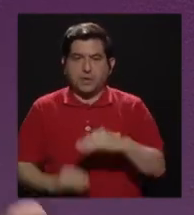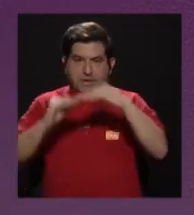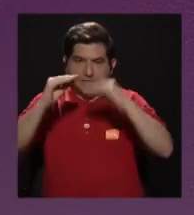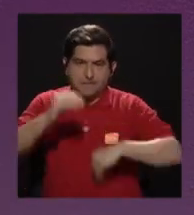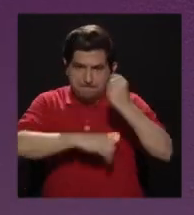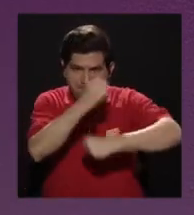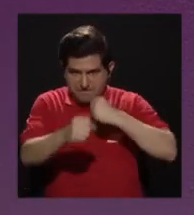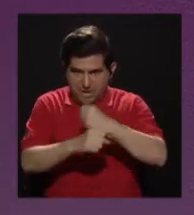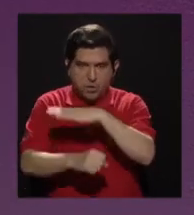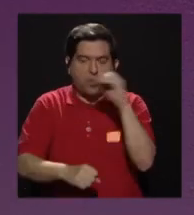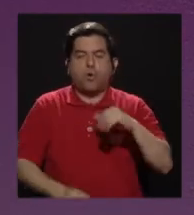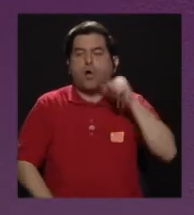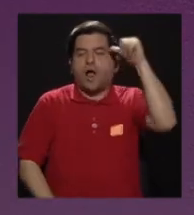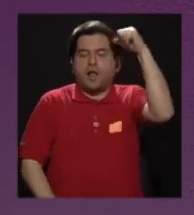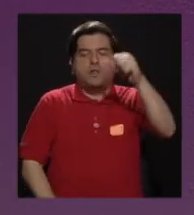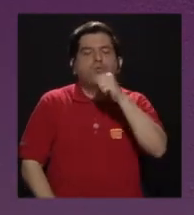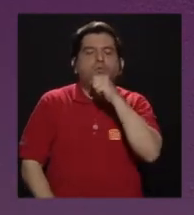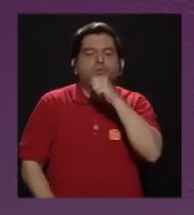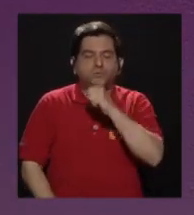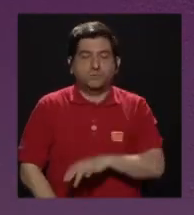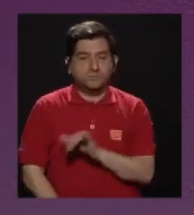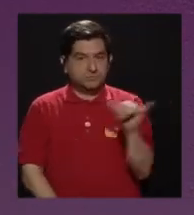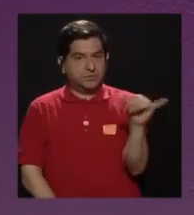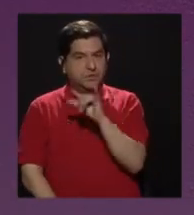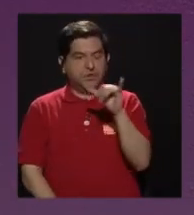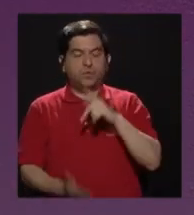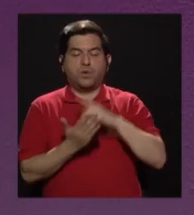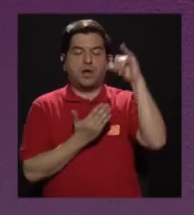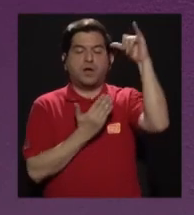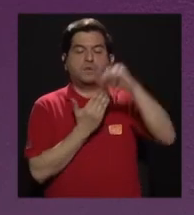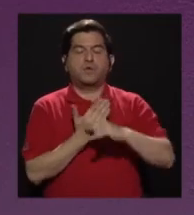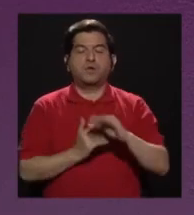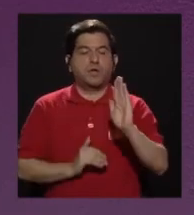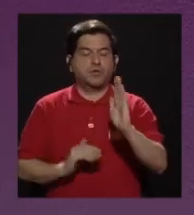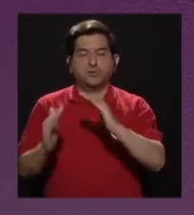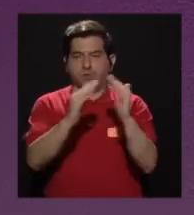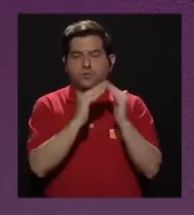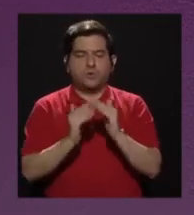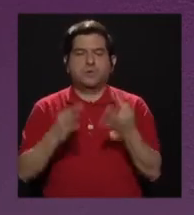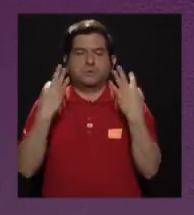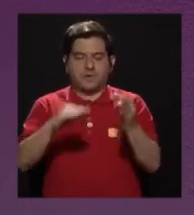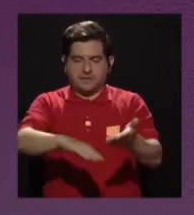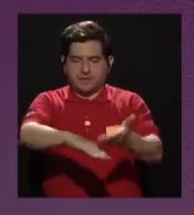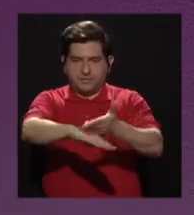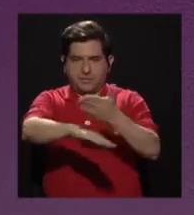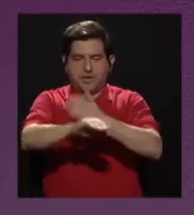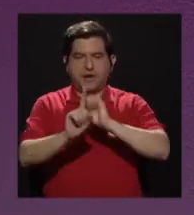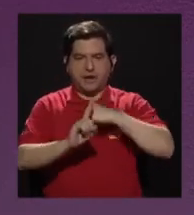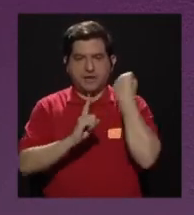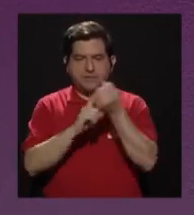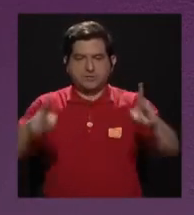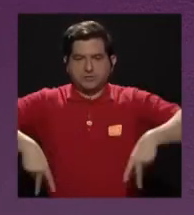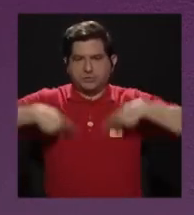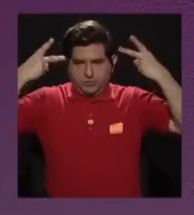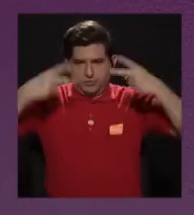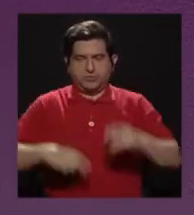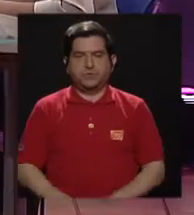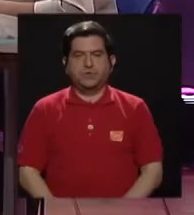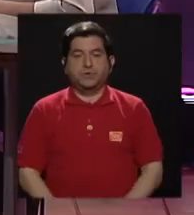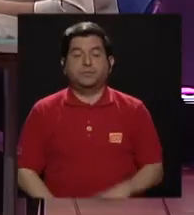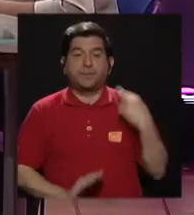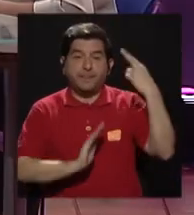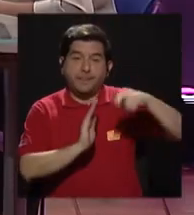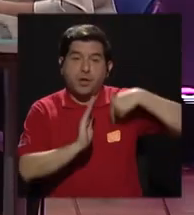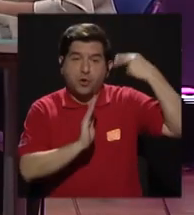de edad o adultos mayores, y también de proyectos en sus comunidades para mejorar las condiciones de vida. Claro que dentro del